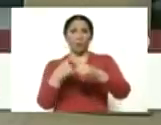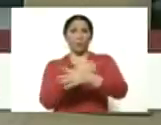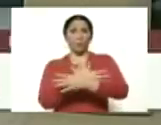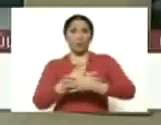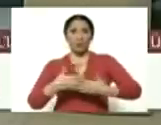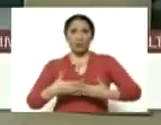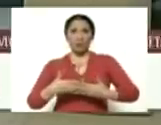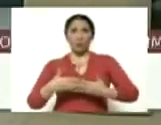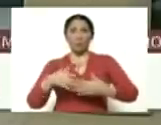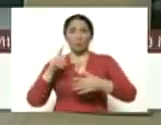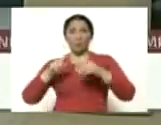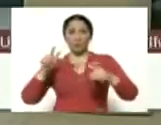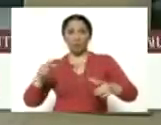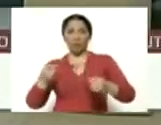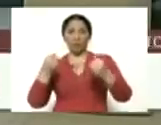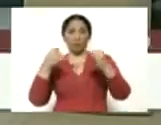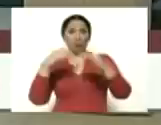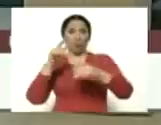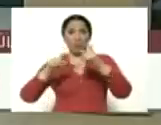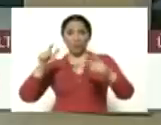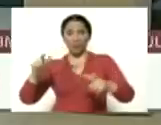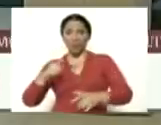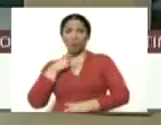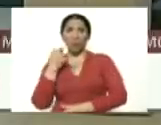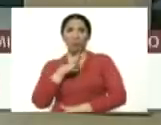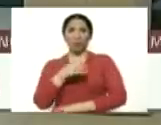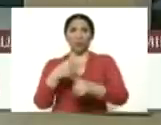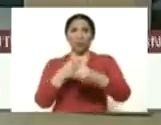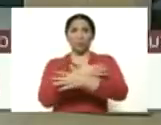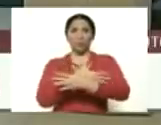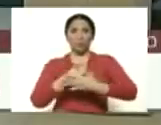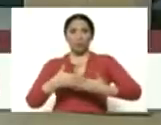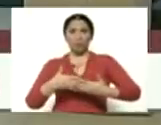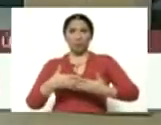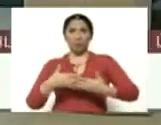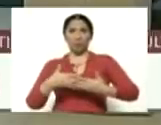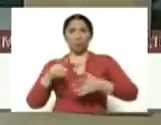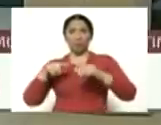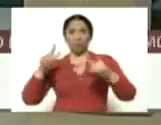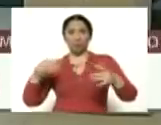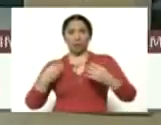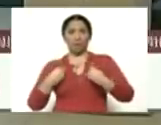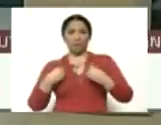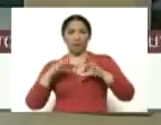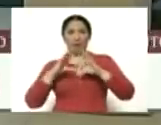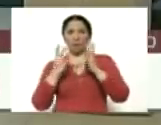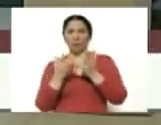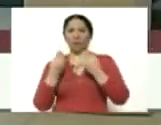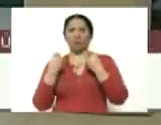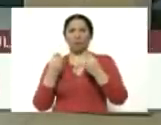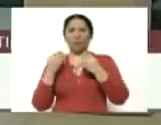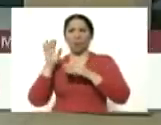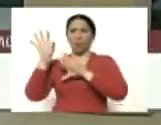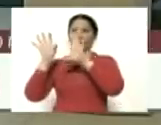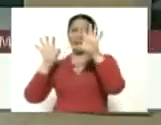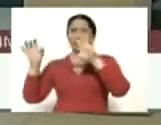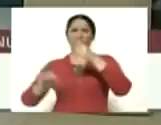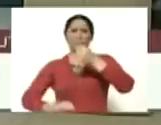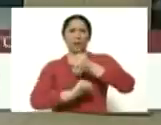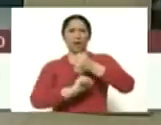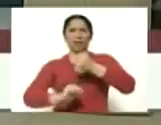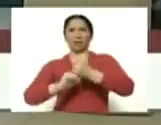millón de habitantes, el número de casos por millón de habitantes y establece un ranking de cómo se encuentran los países en base a